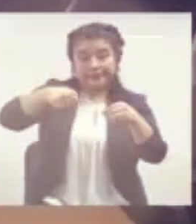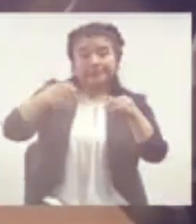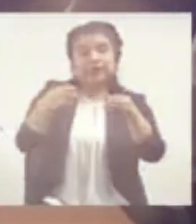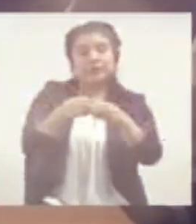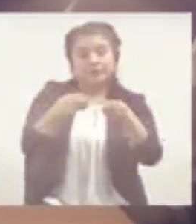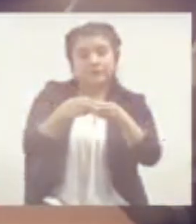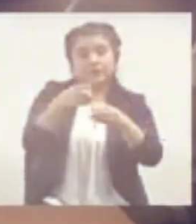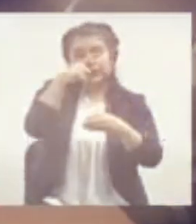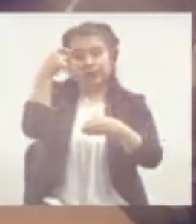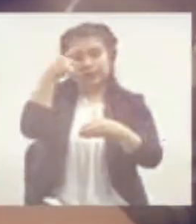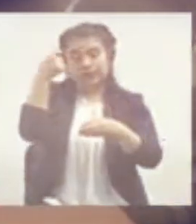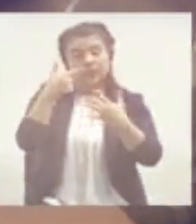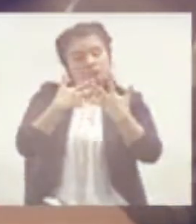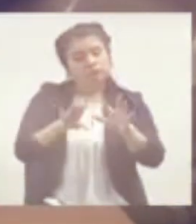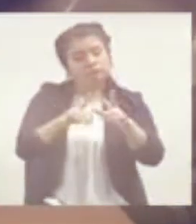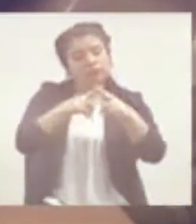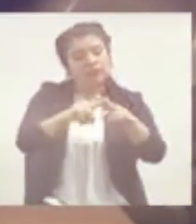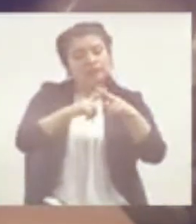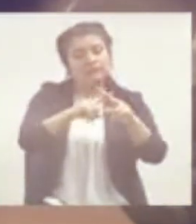que podamos iniciar de forma